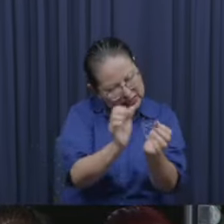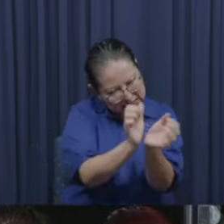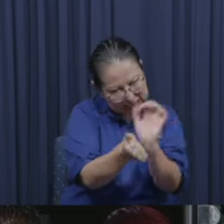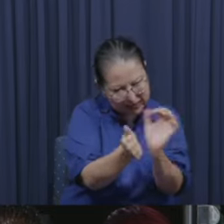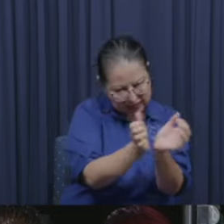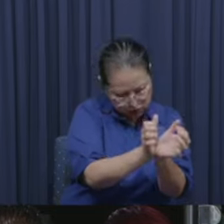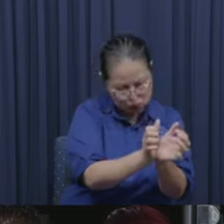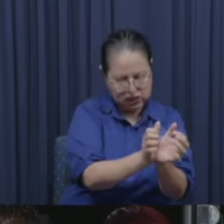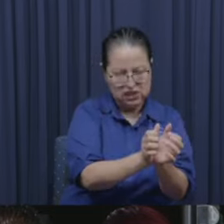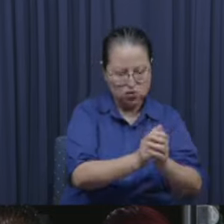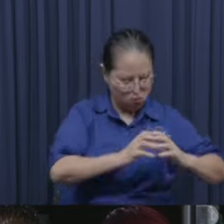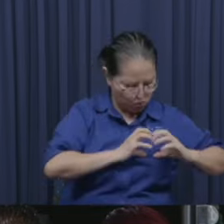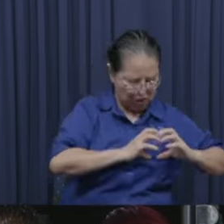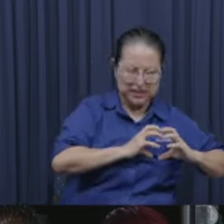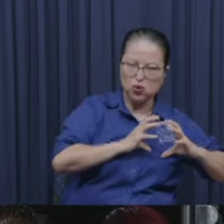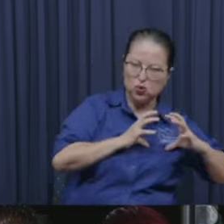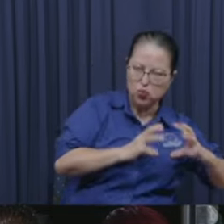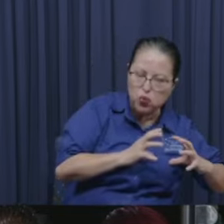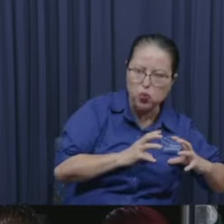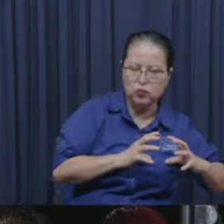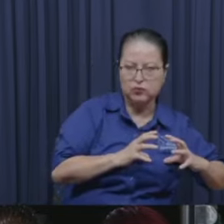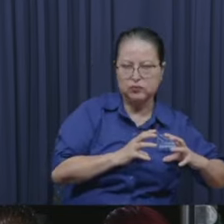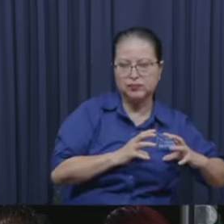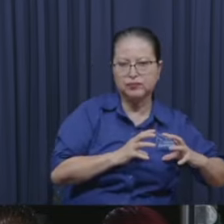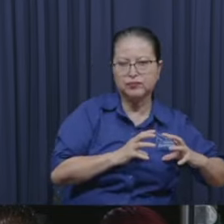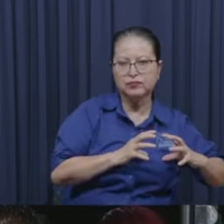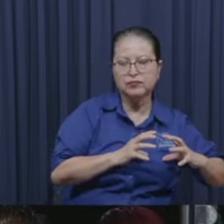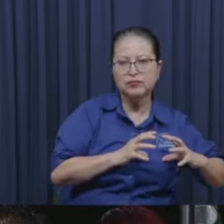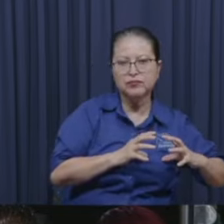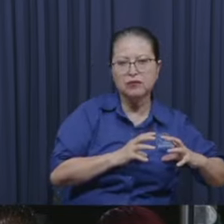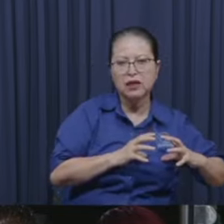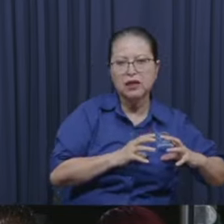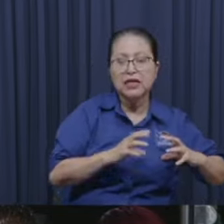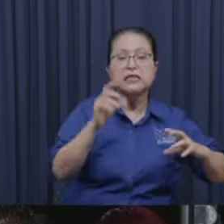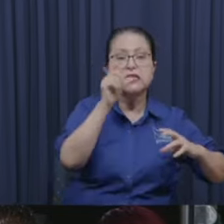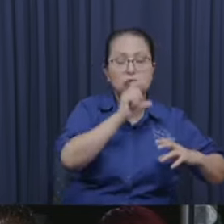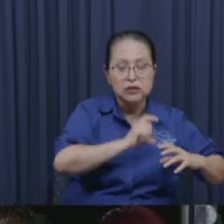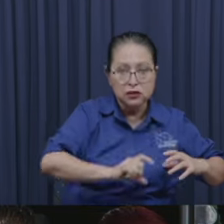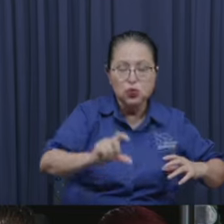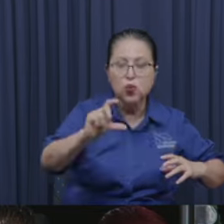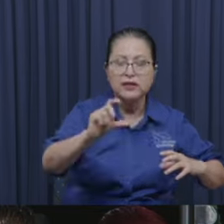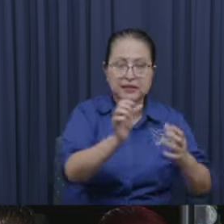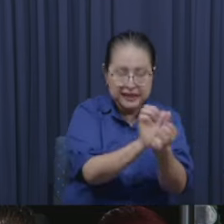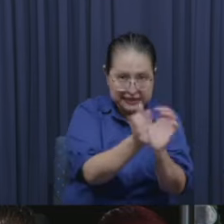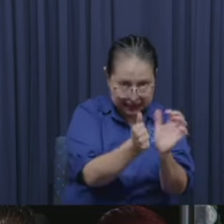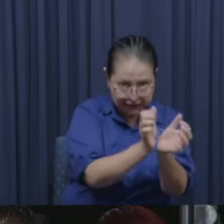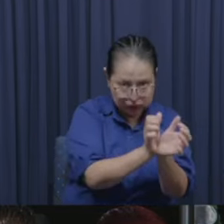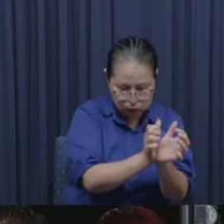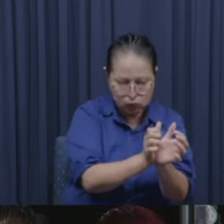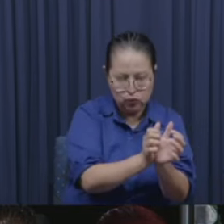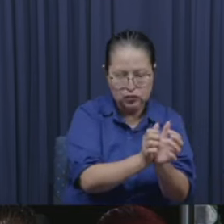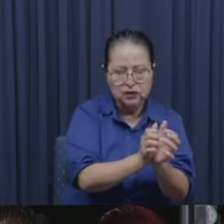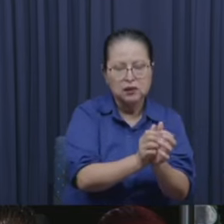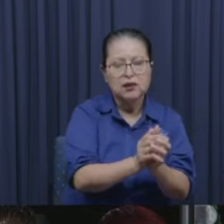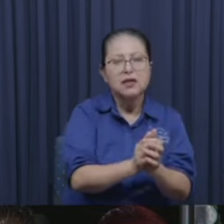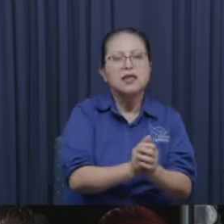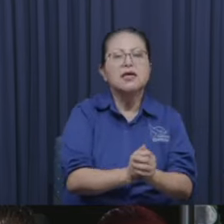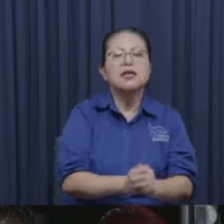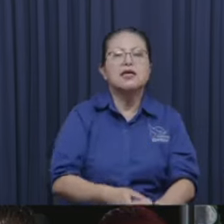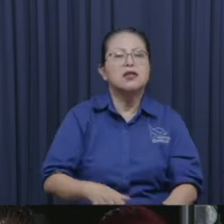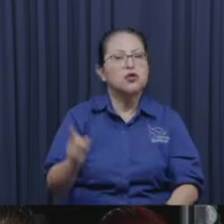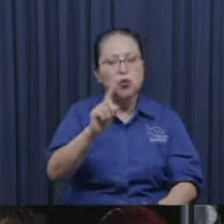esclavitud y el que es esclavo no se ha convertido totalmente en hijo y no va a permanecer en